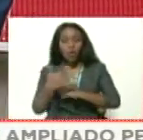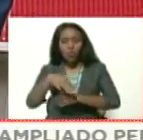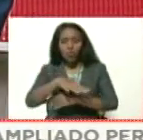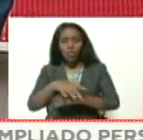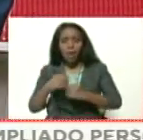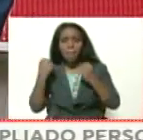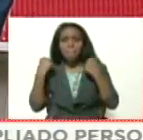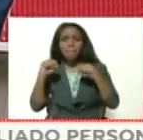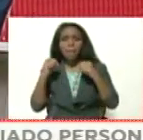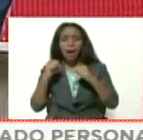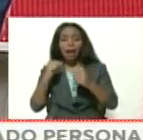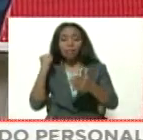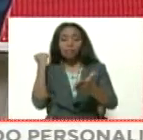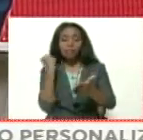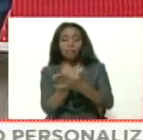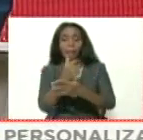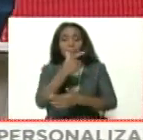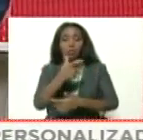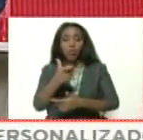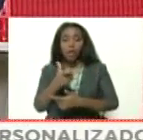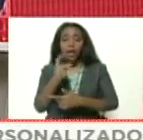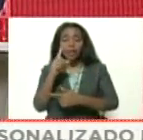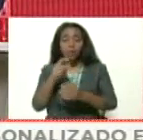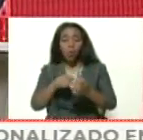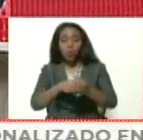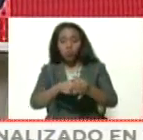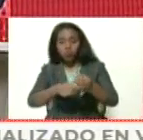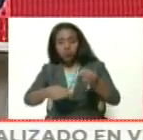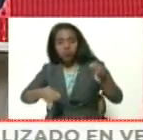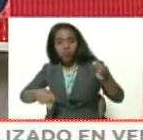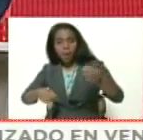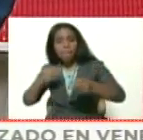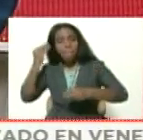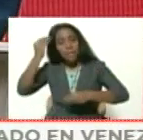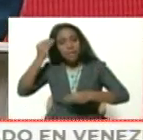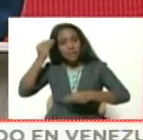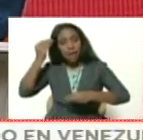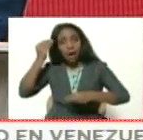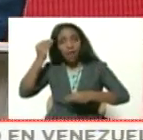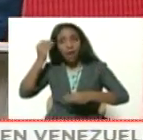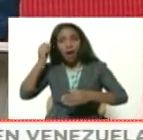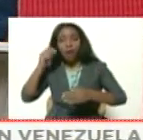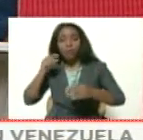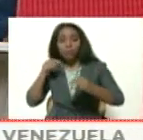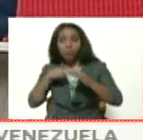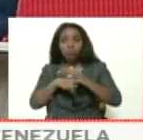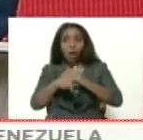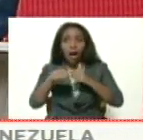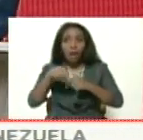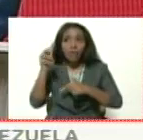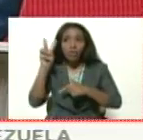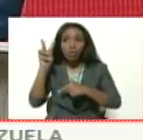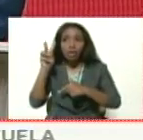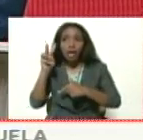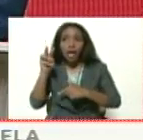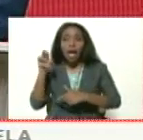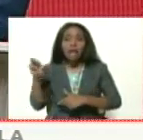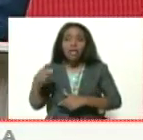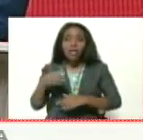entrenando asesinos que con armas largas pensaban penetrar a Venezuela. Río